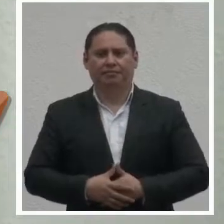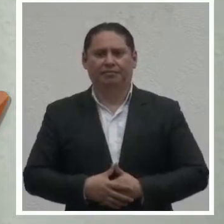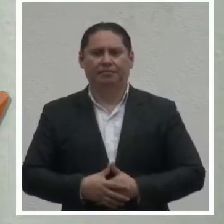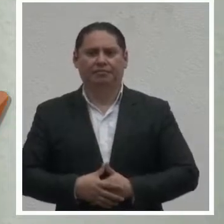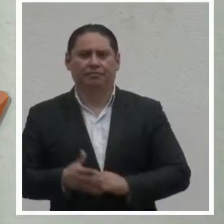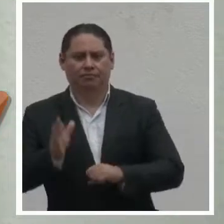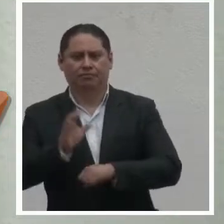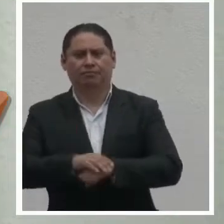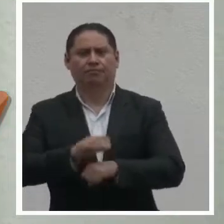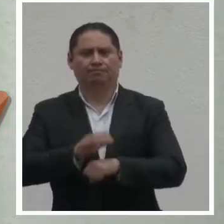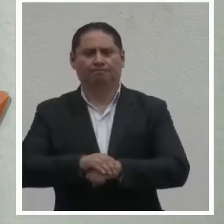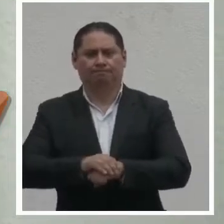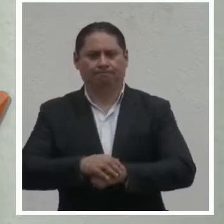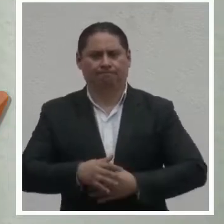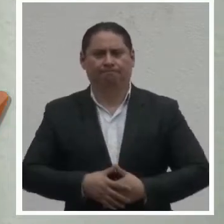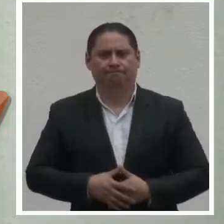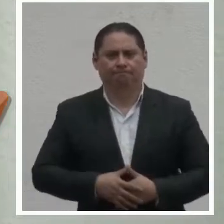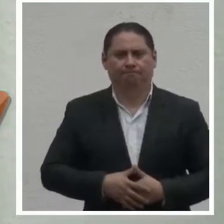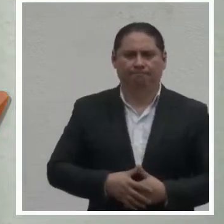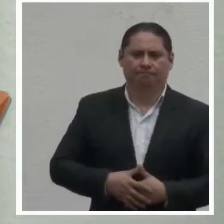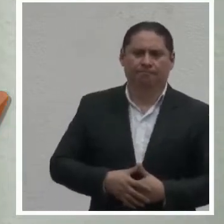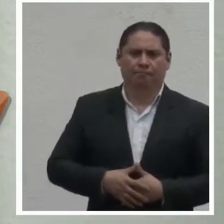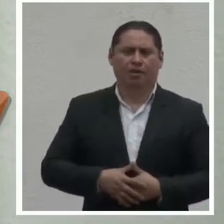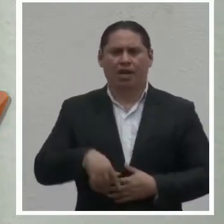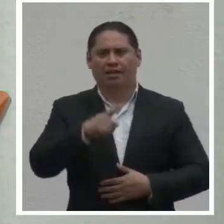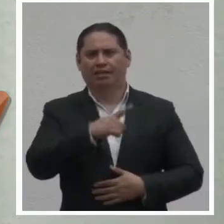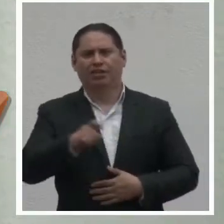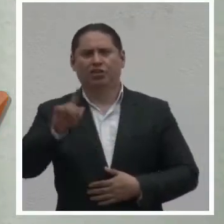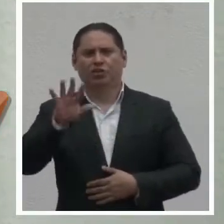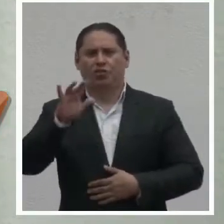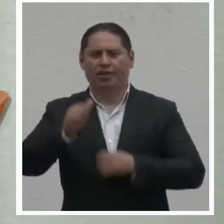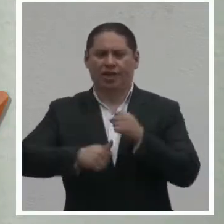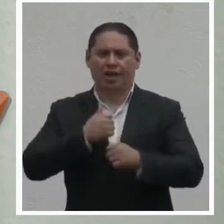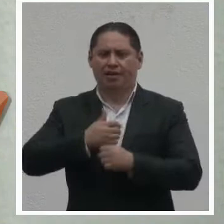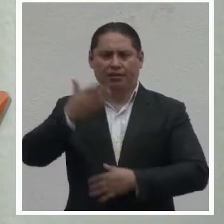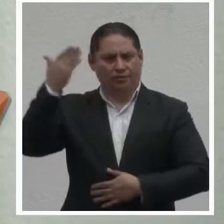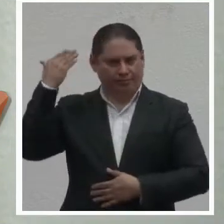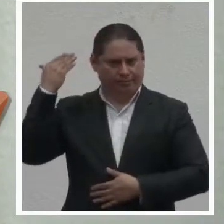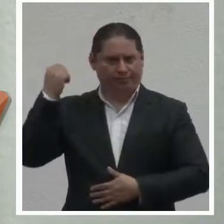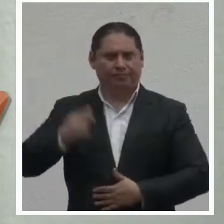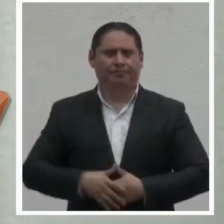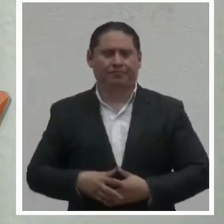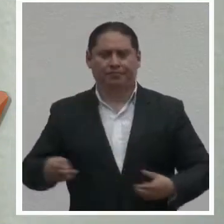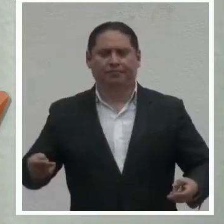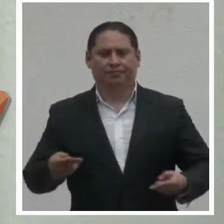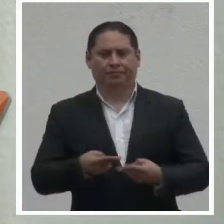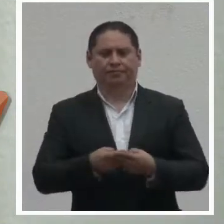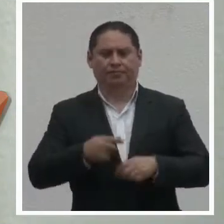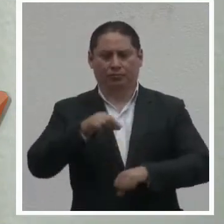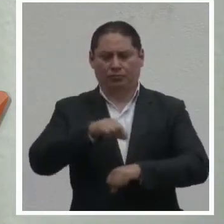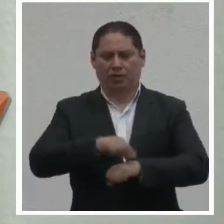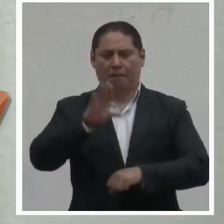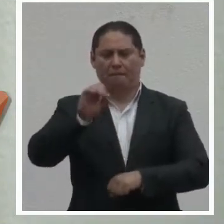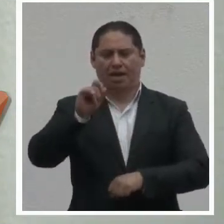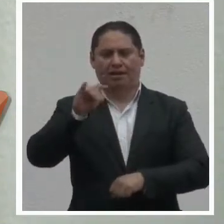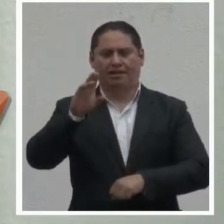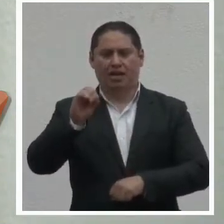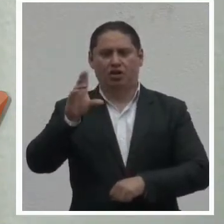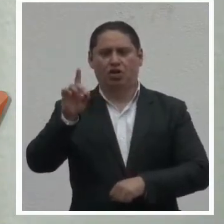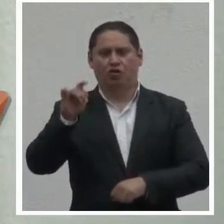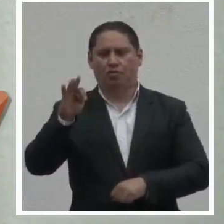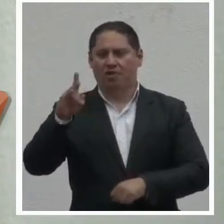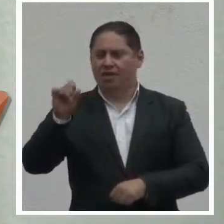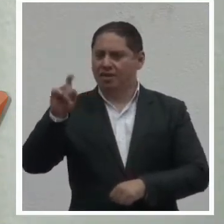Amigas y amigos diputados, hace precisamente 150 años nació el doctor Belisario Domínguez